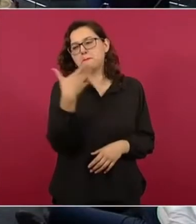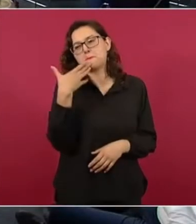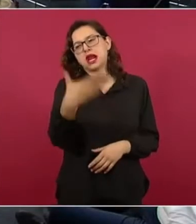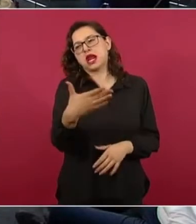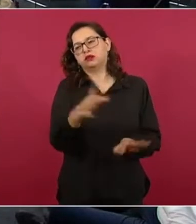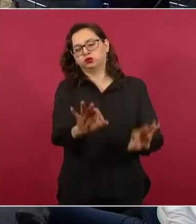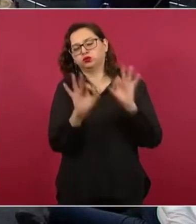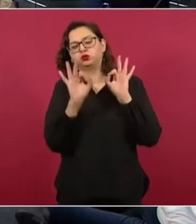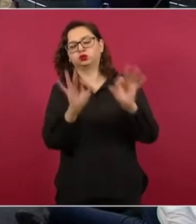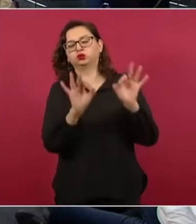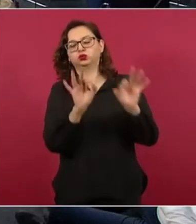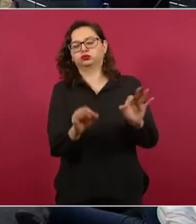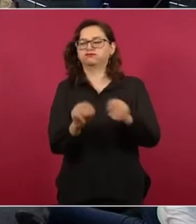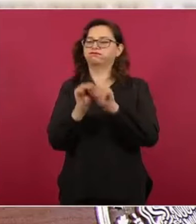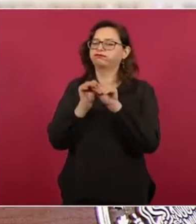para